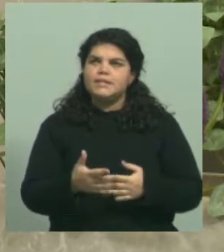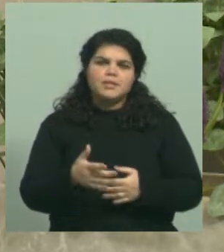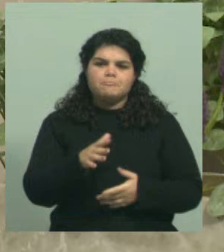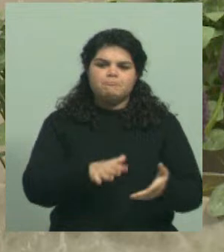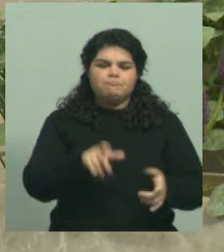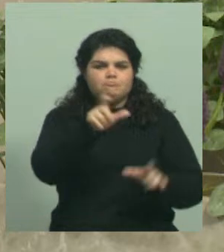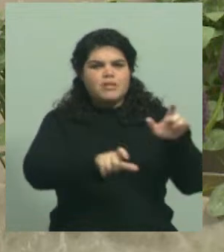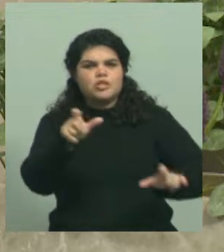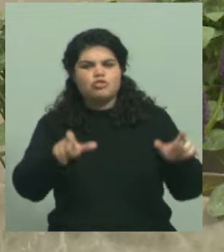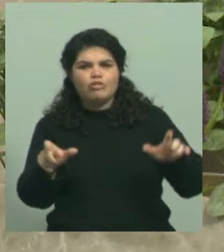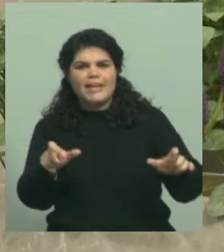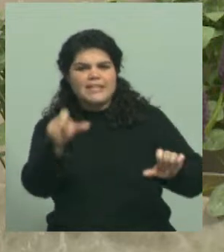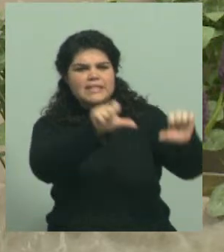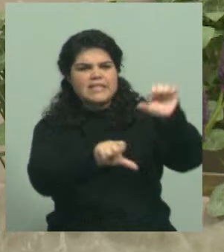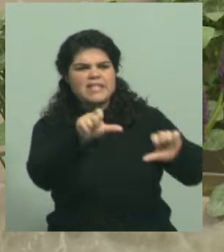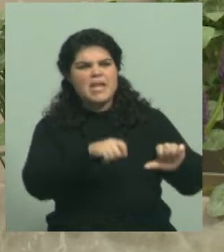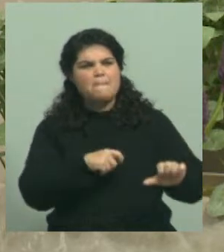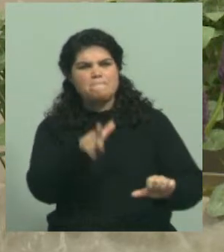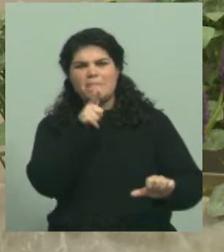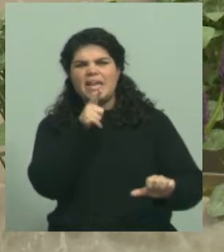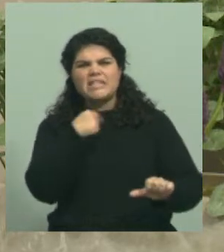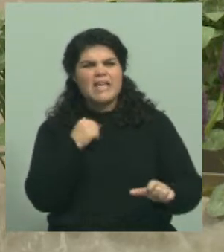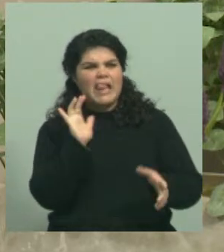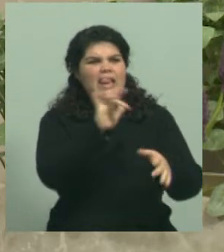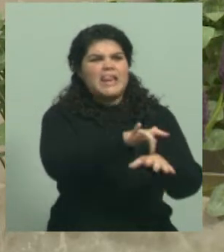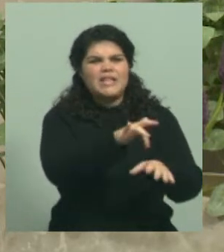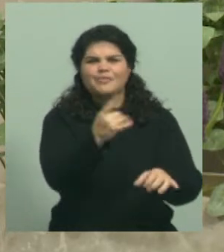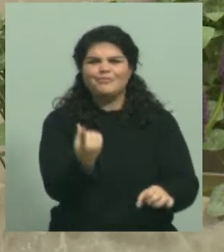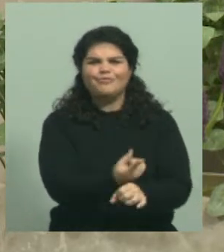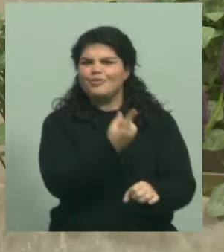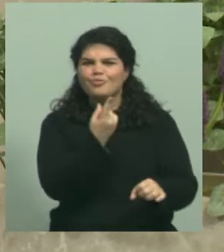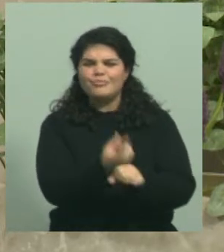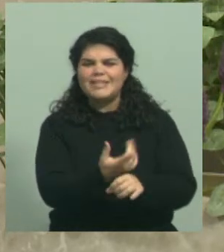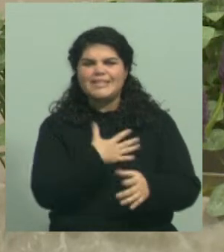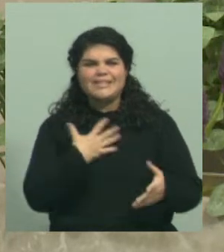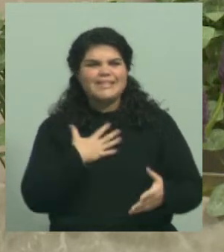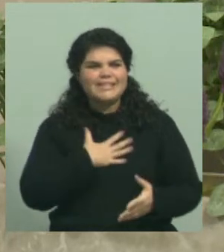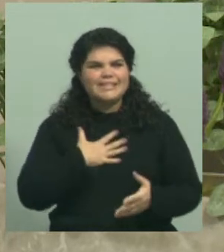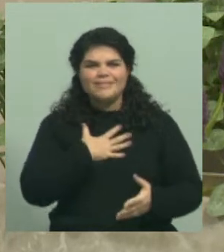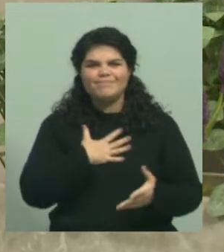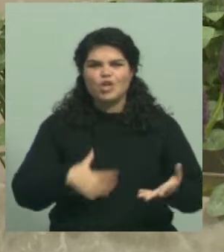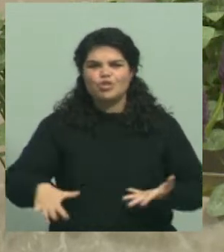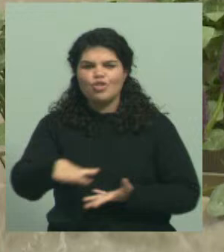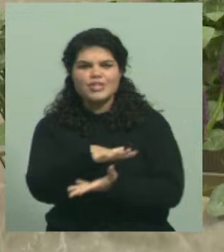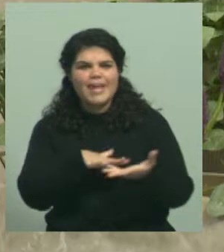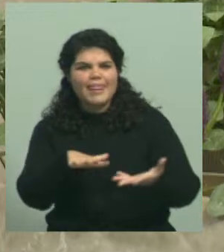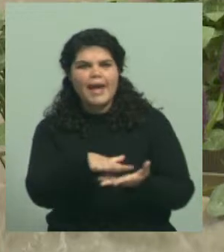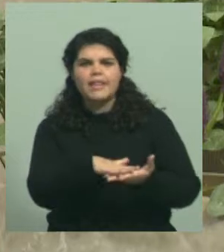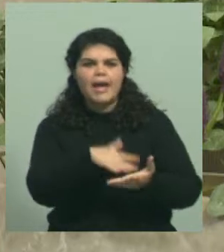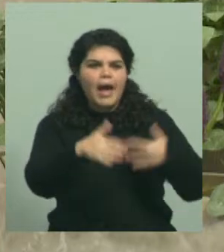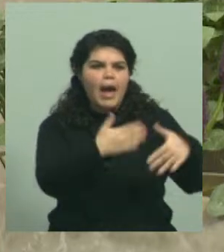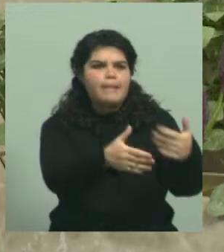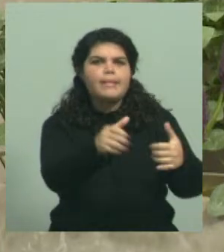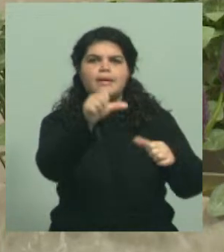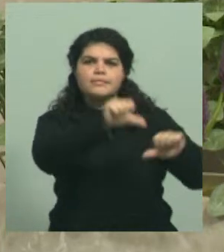algo lejano, y que no se apropia la sociedad misma de los avances científicos o de